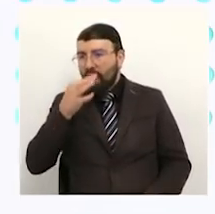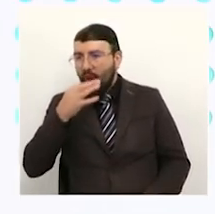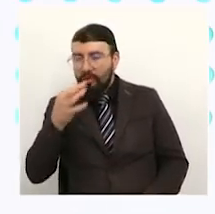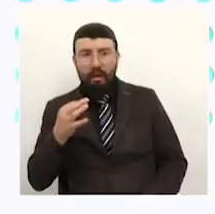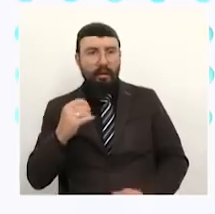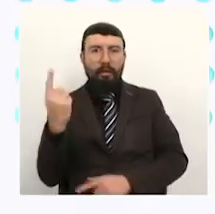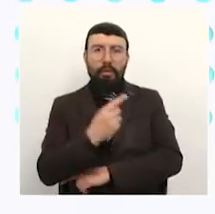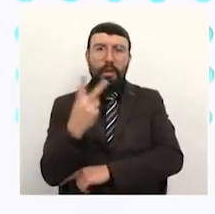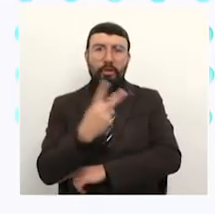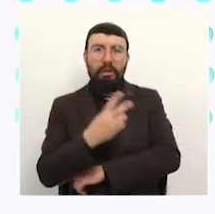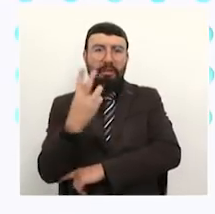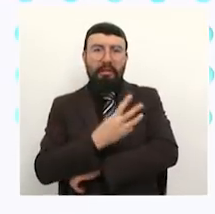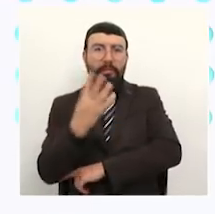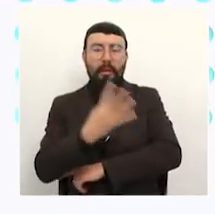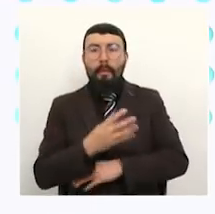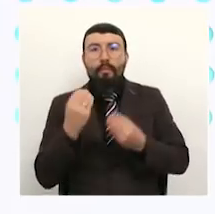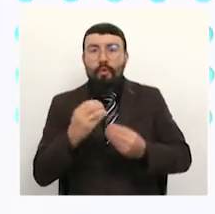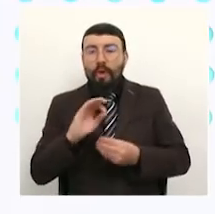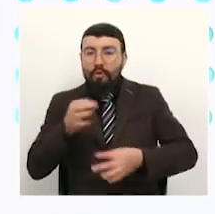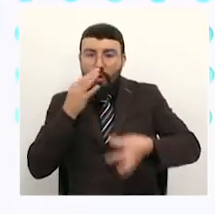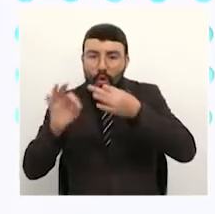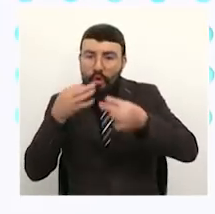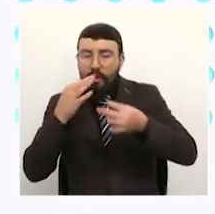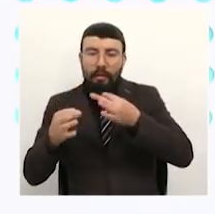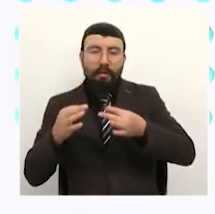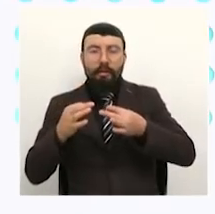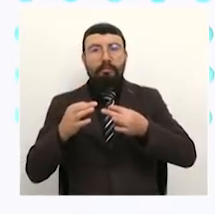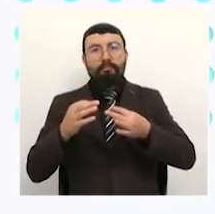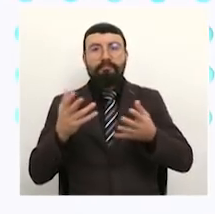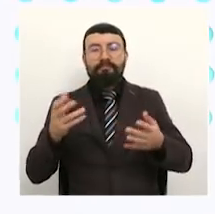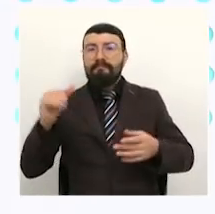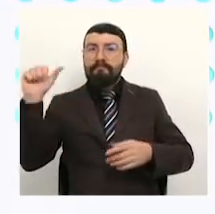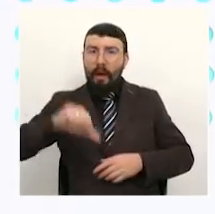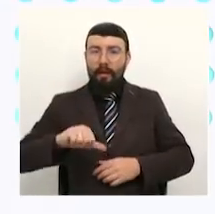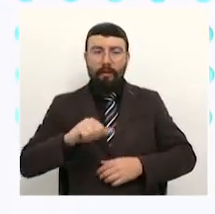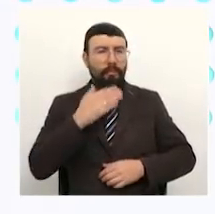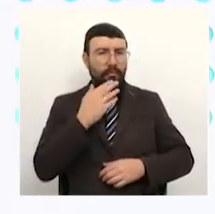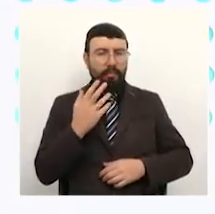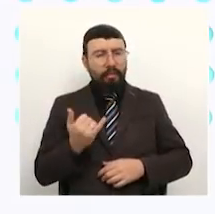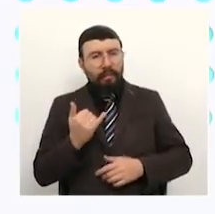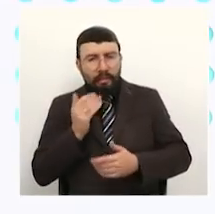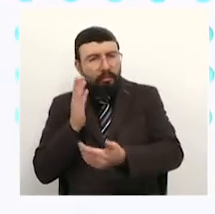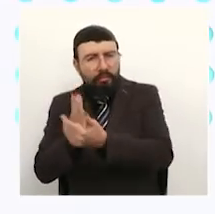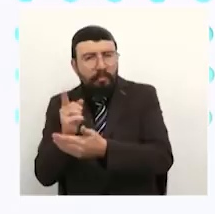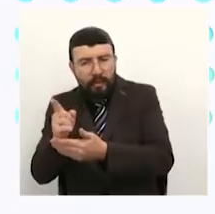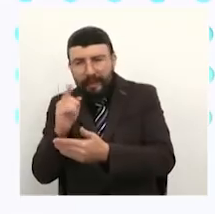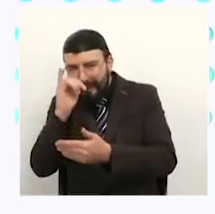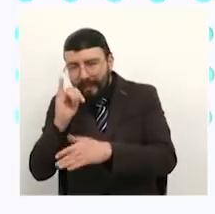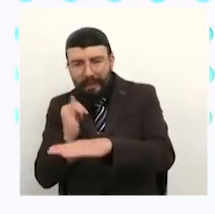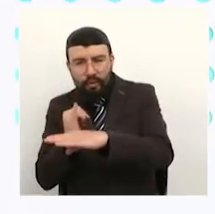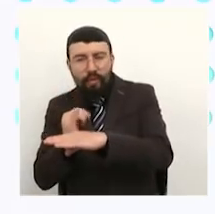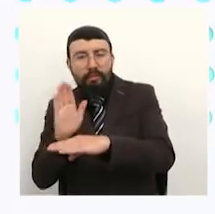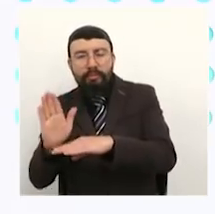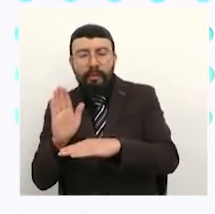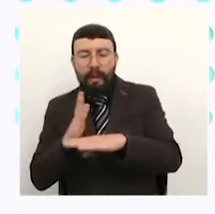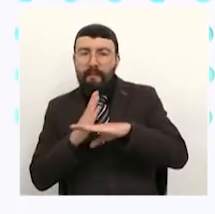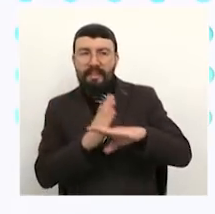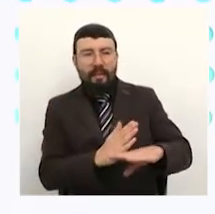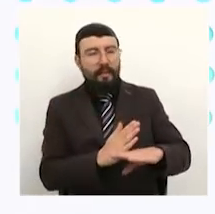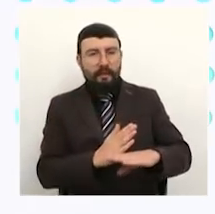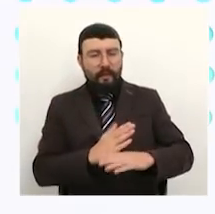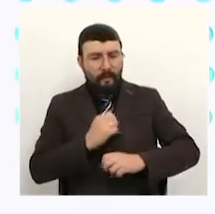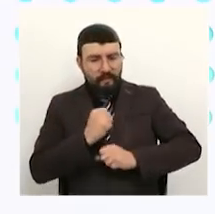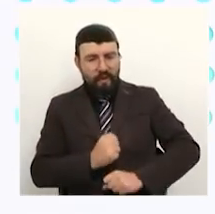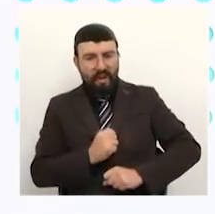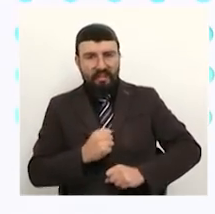días que no es entonces digamos que el protocolo por ejemplo institucional para evitar uno digamos resistencias